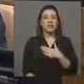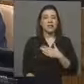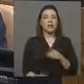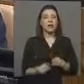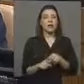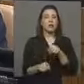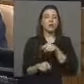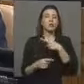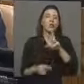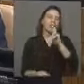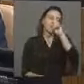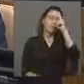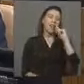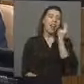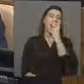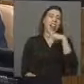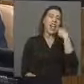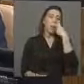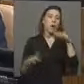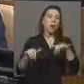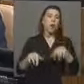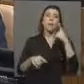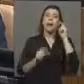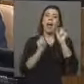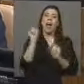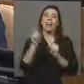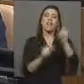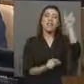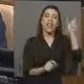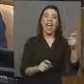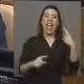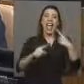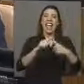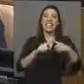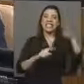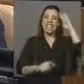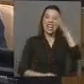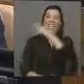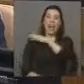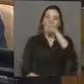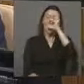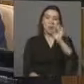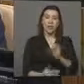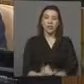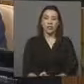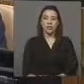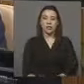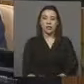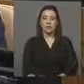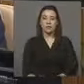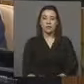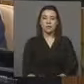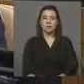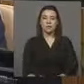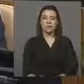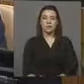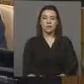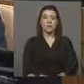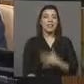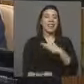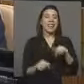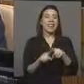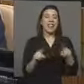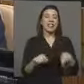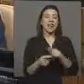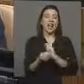ya típico lenguaje que utiliza acá para defender la figura de su ex-general Pinochet, pretende, en esta sala,